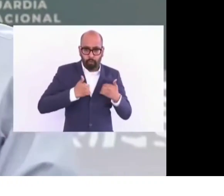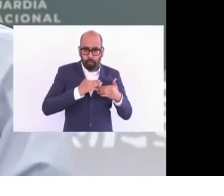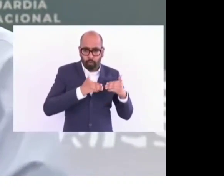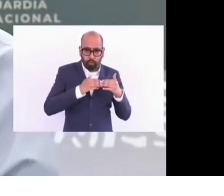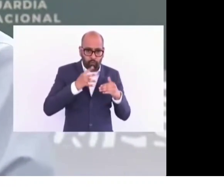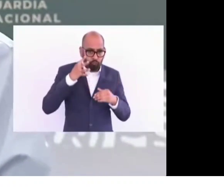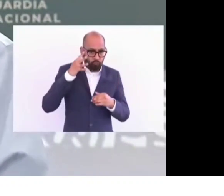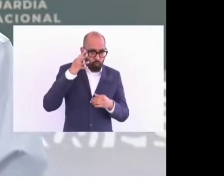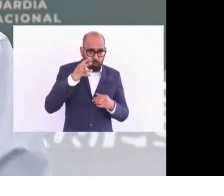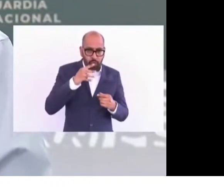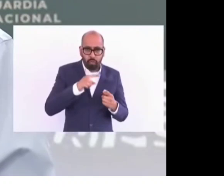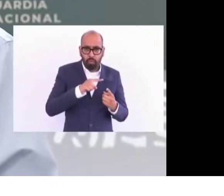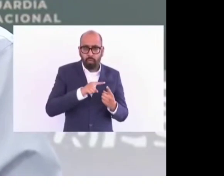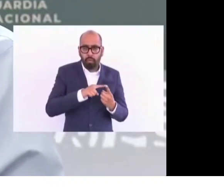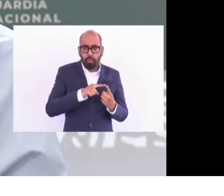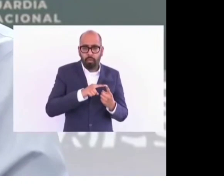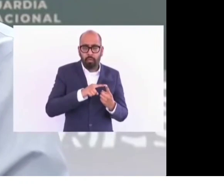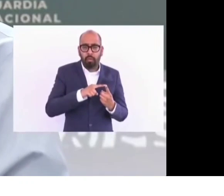es